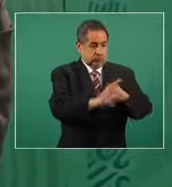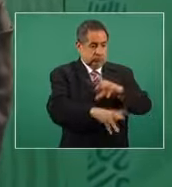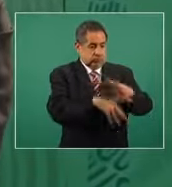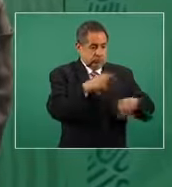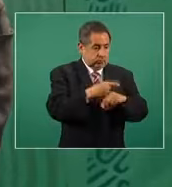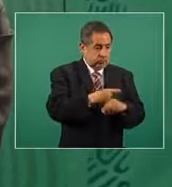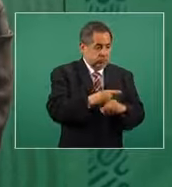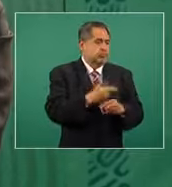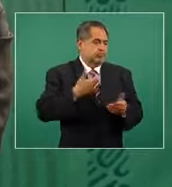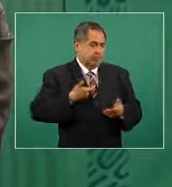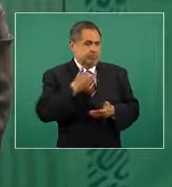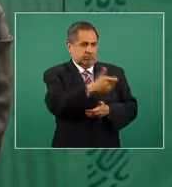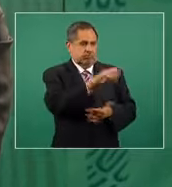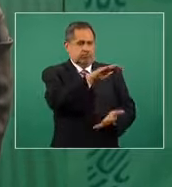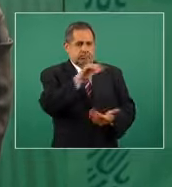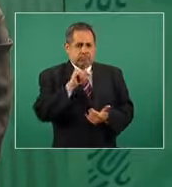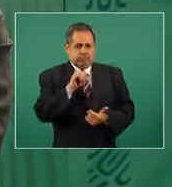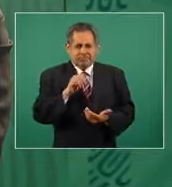tampoco.